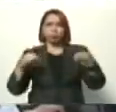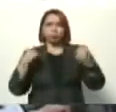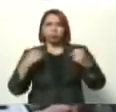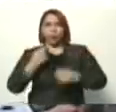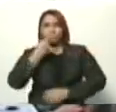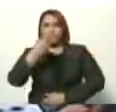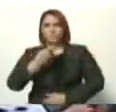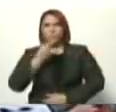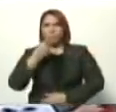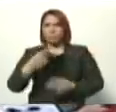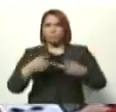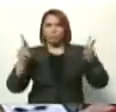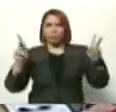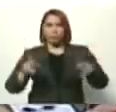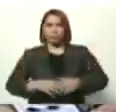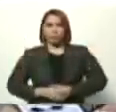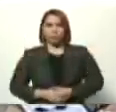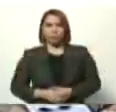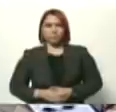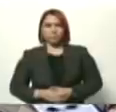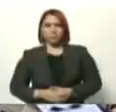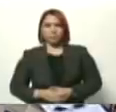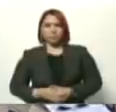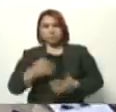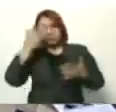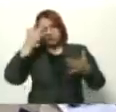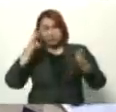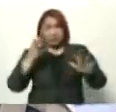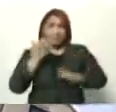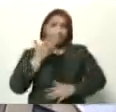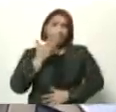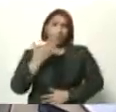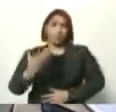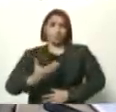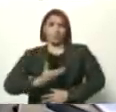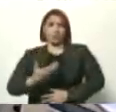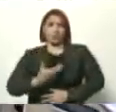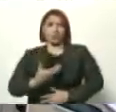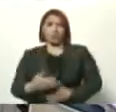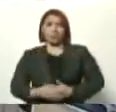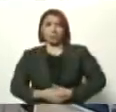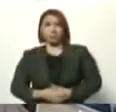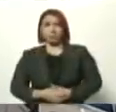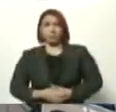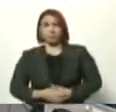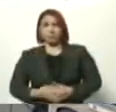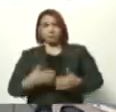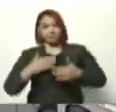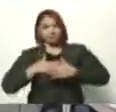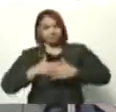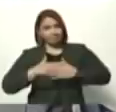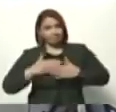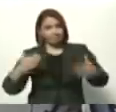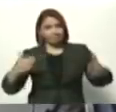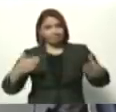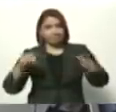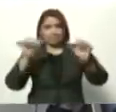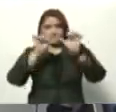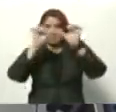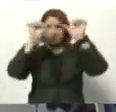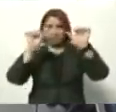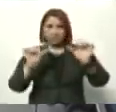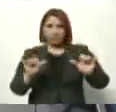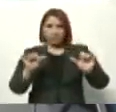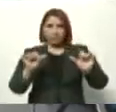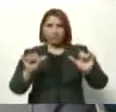políticas públicas. En el caso, por ejemplo, de las alcaldías, se puso a disposición un sistema